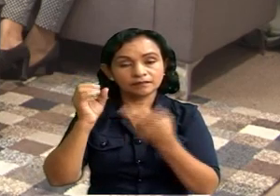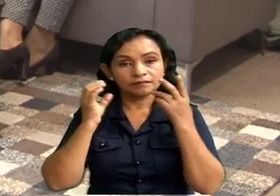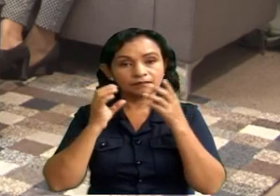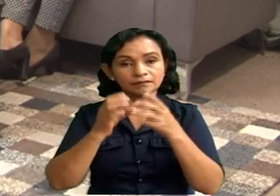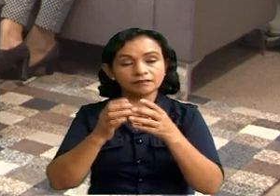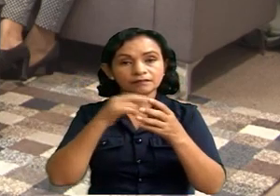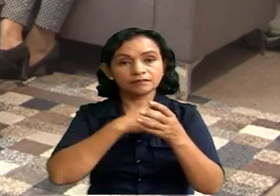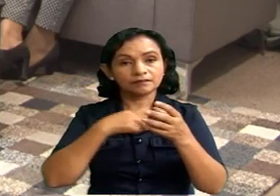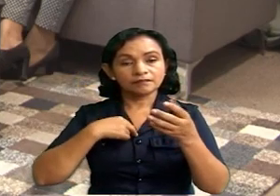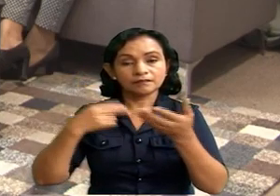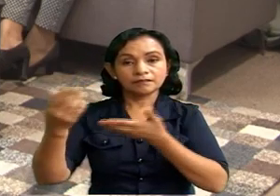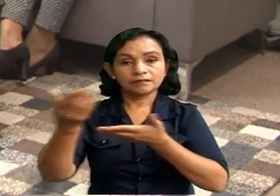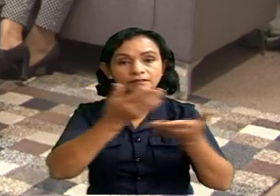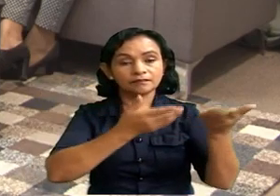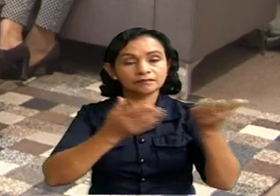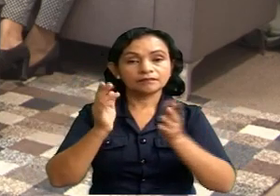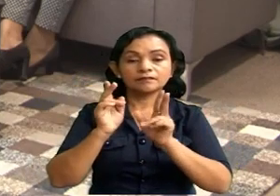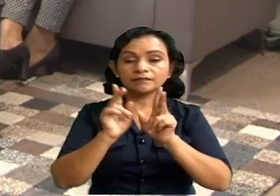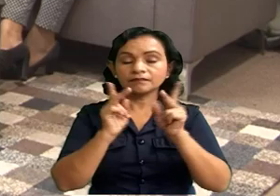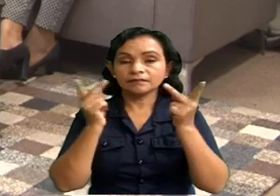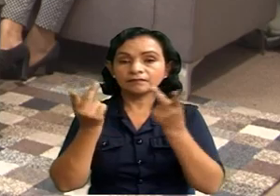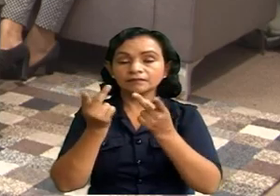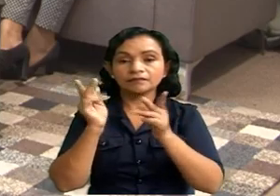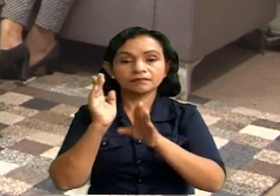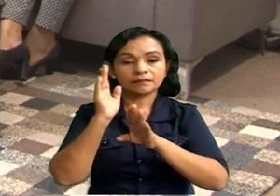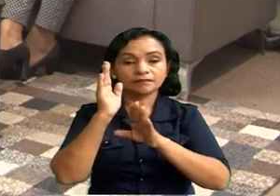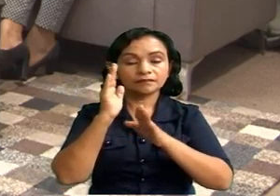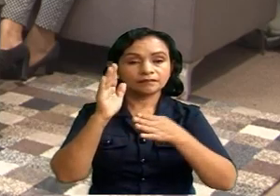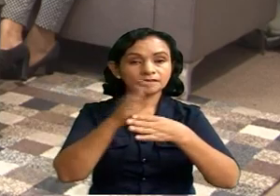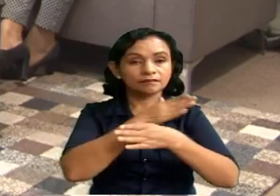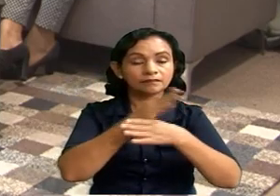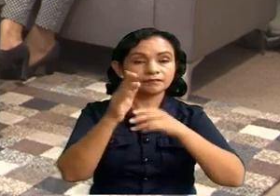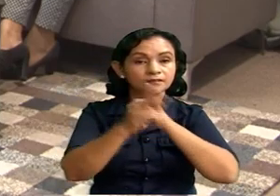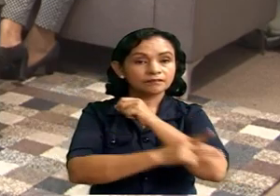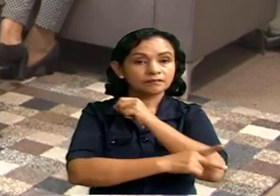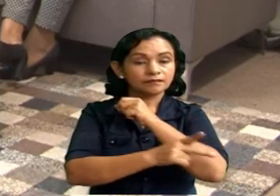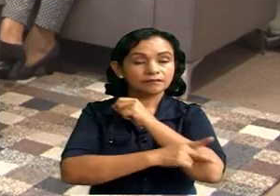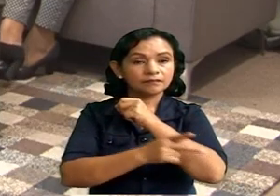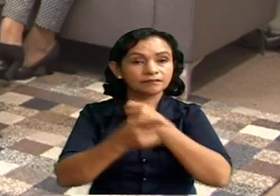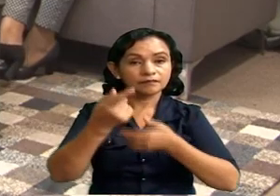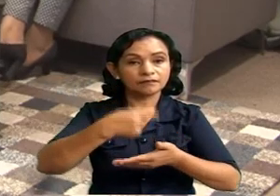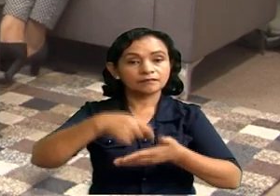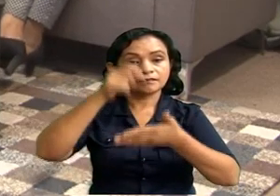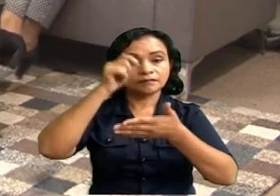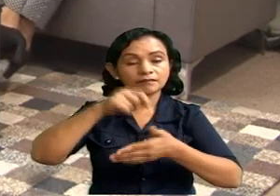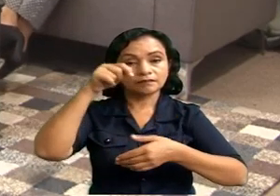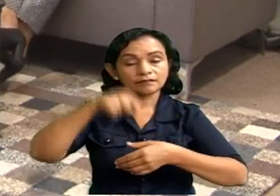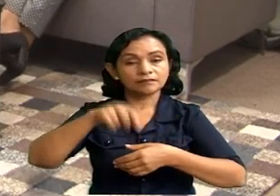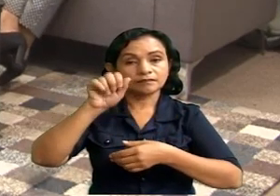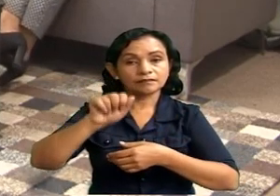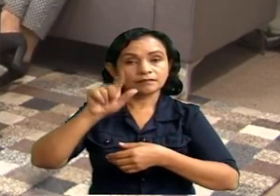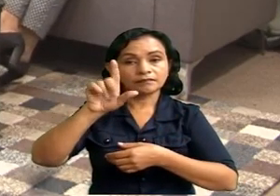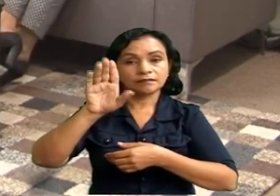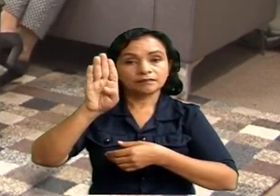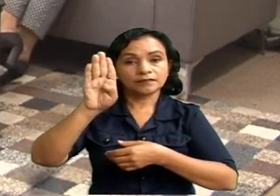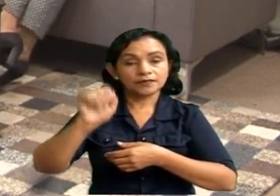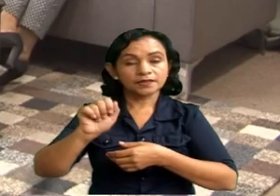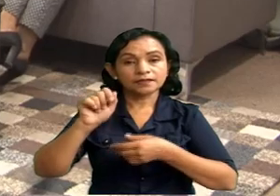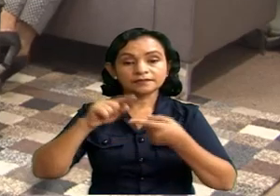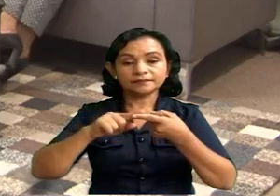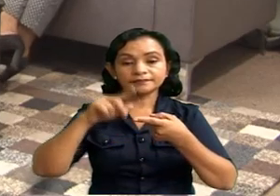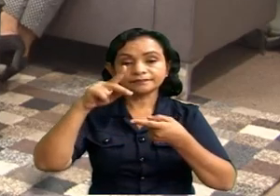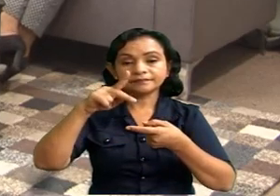promueve un intercambio justo entre los pueblos. Como decía Johanna, cuando se firma aquí el ALBA, se da la, la Petrocaribe